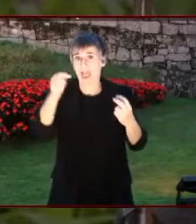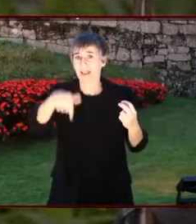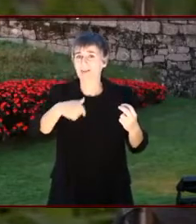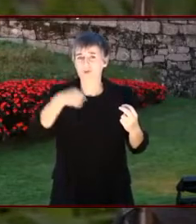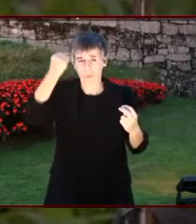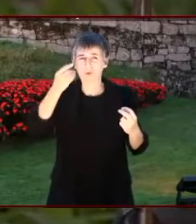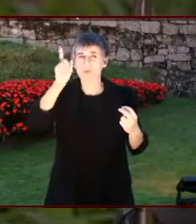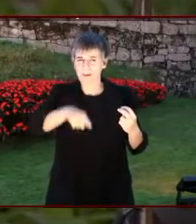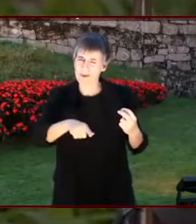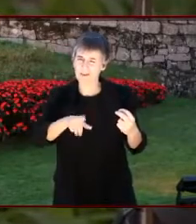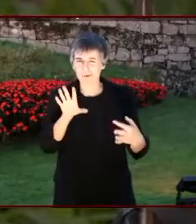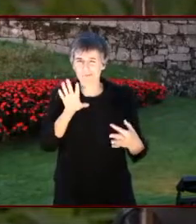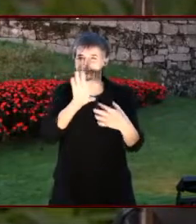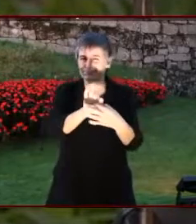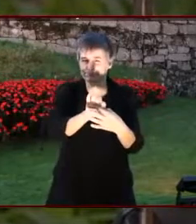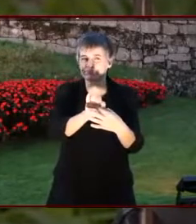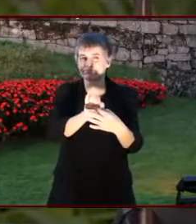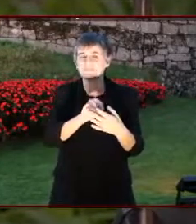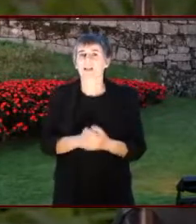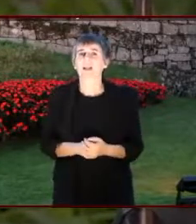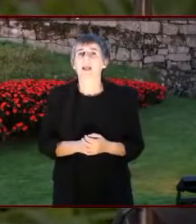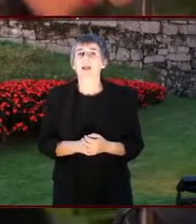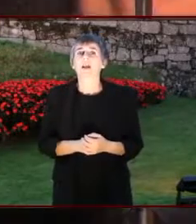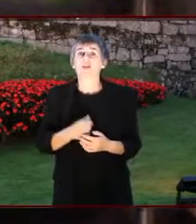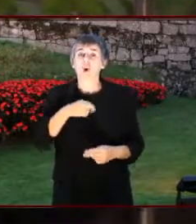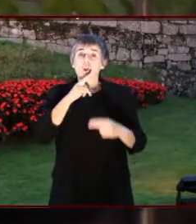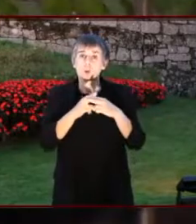que imos alá, vou facer un tema que se chama Liberdade Ambigua.